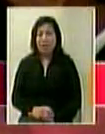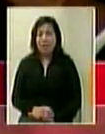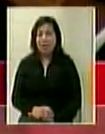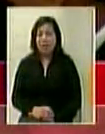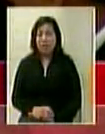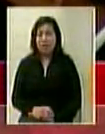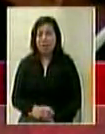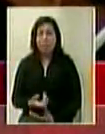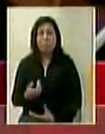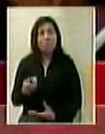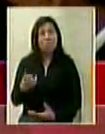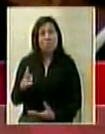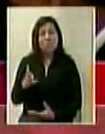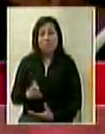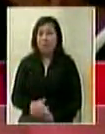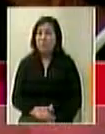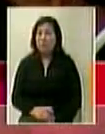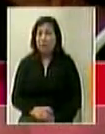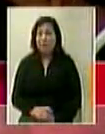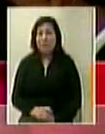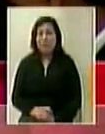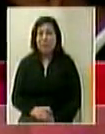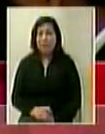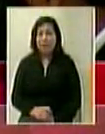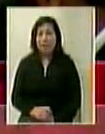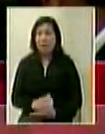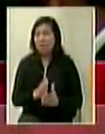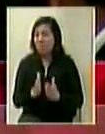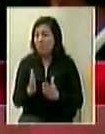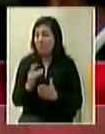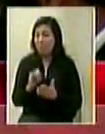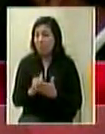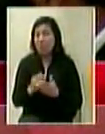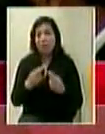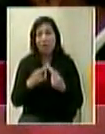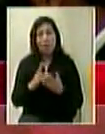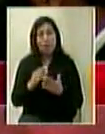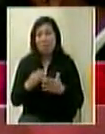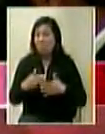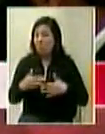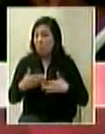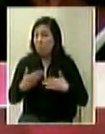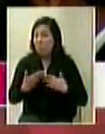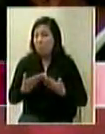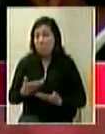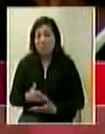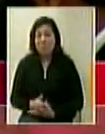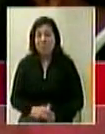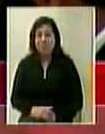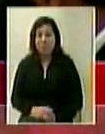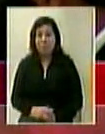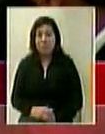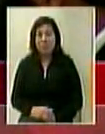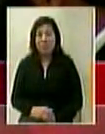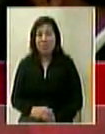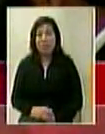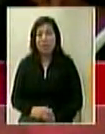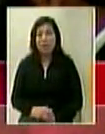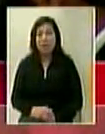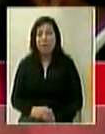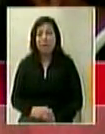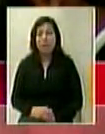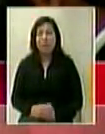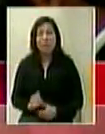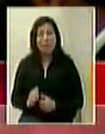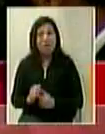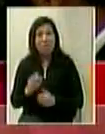qué? Porque se incrementa, pues, la criminalidad organizada en nuestro país, asunto que no podemos obviar. Y entonces la alianza de terroristas